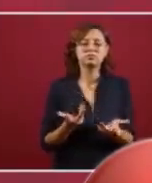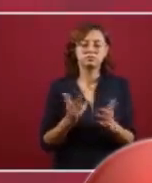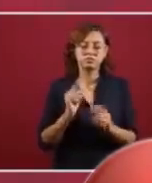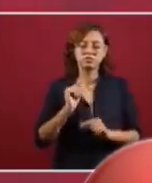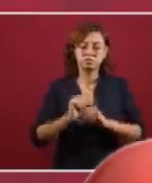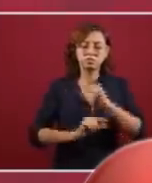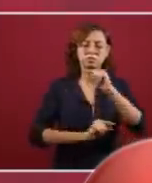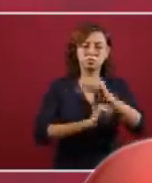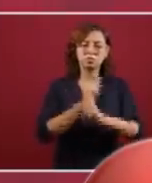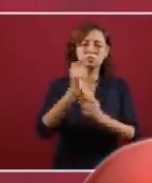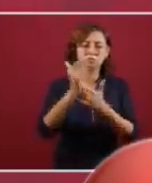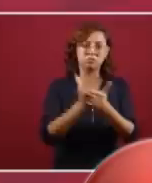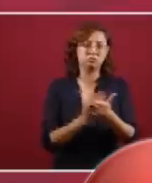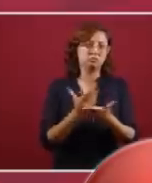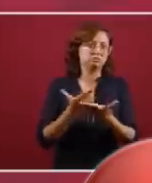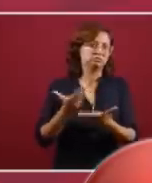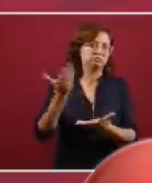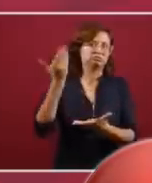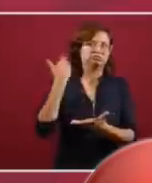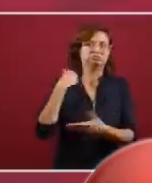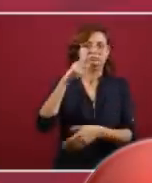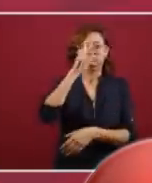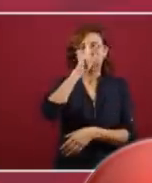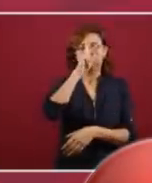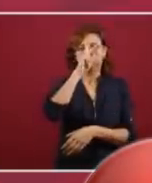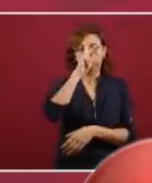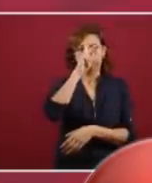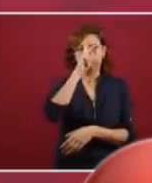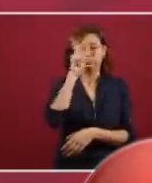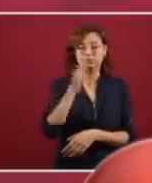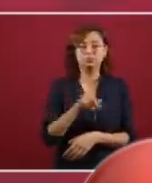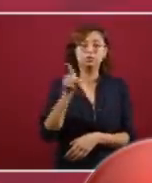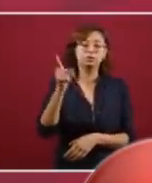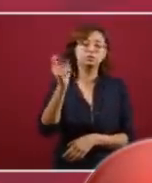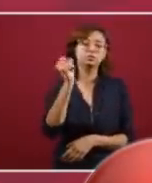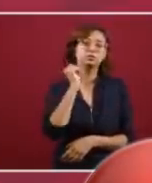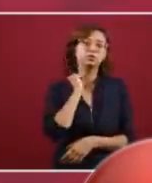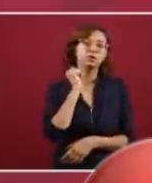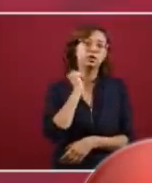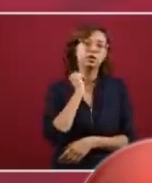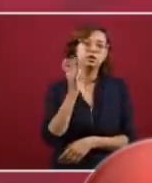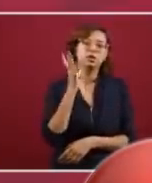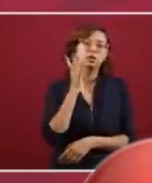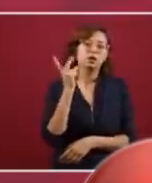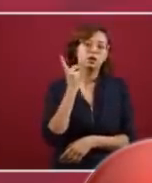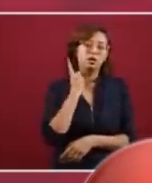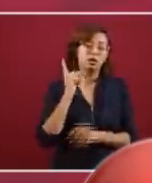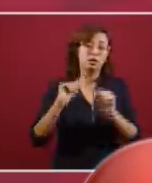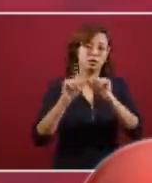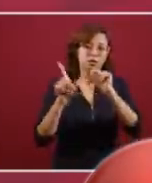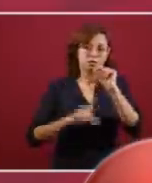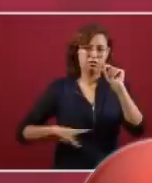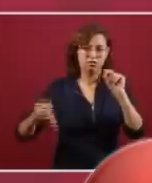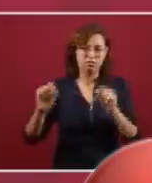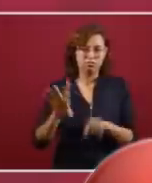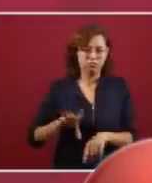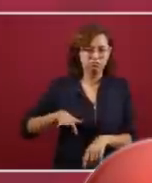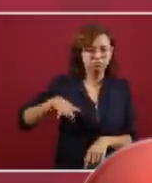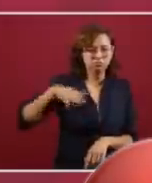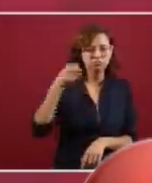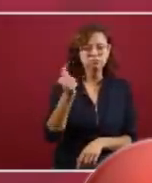menos que antes en el Senado, en la Cámara de Diputados. Han hecho todo un esfuerzo, se ha